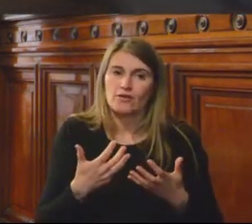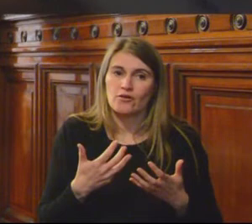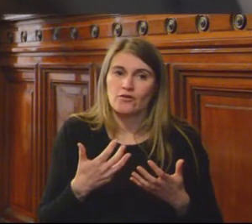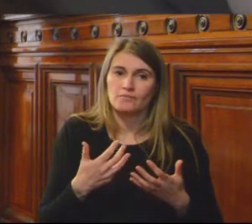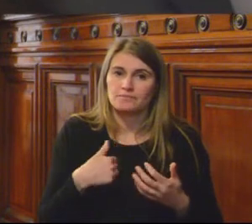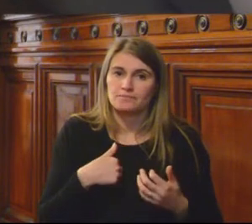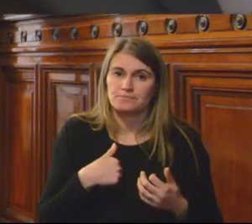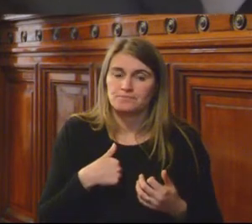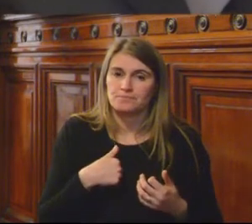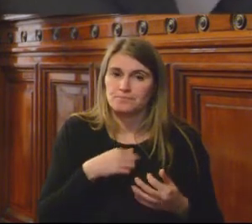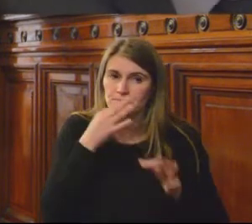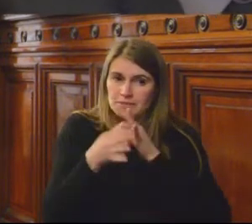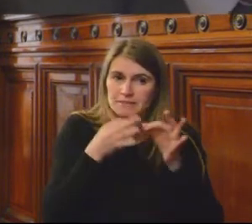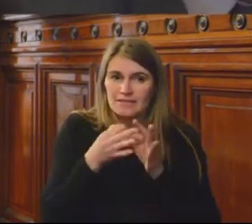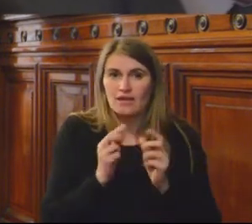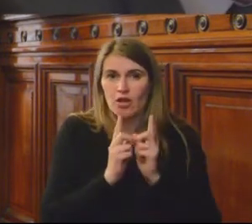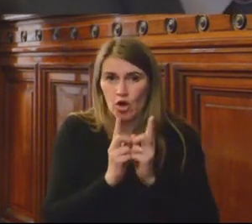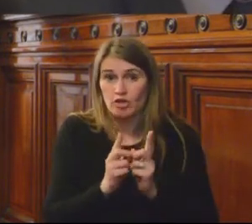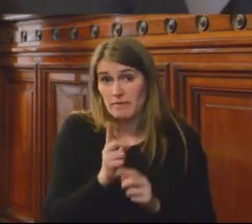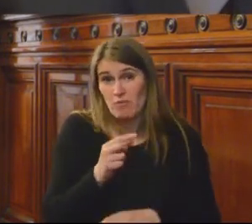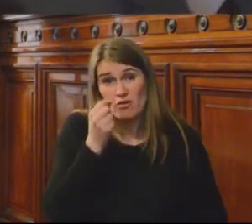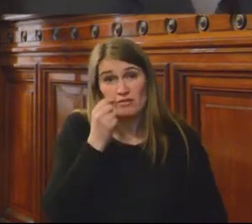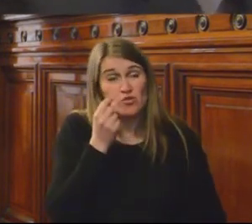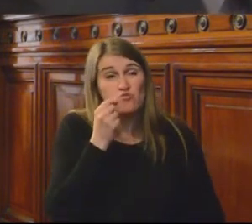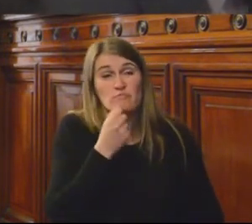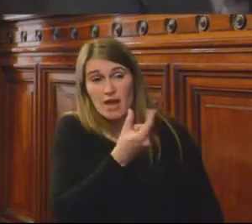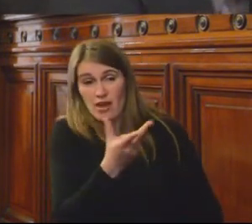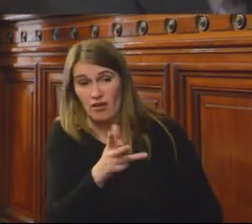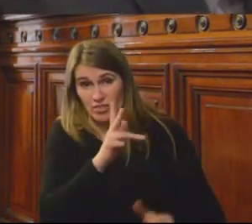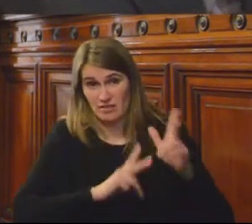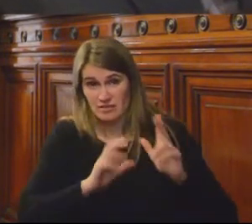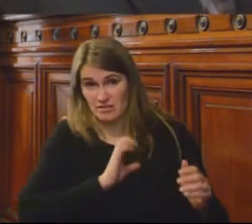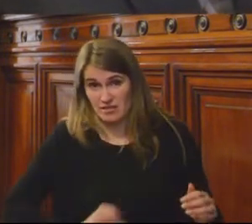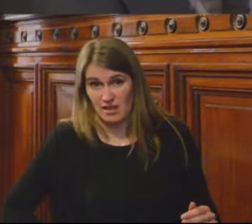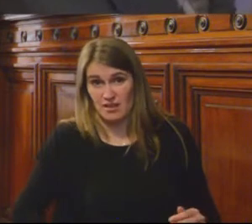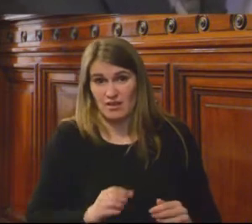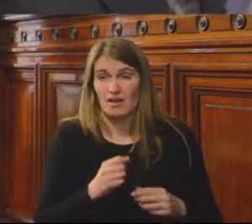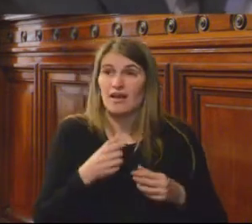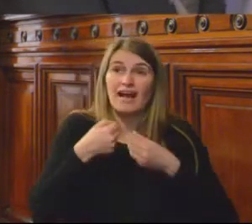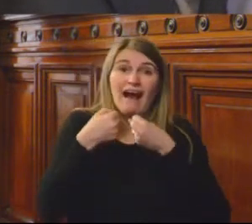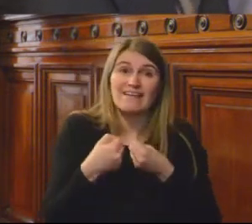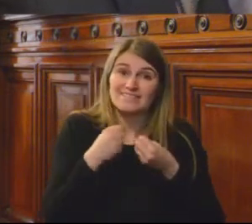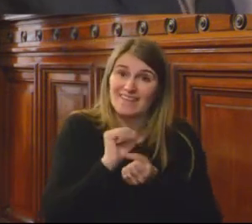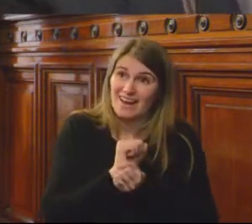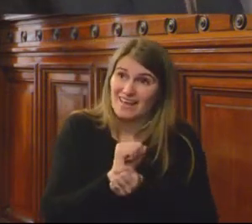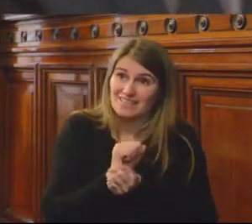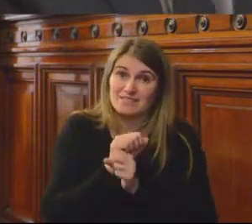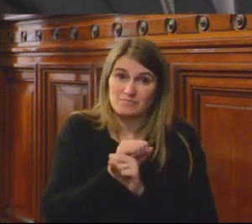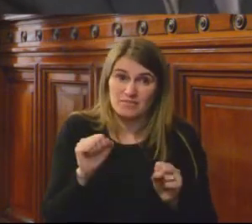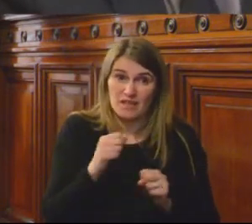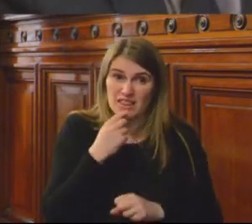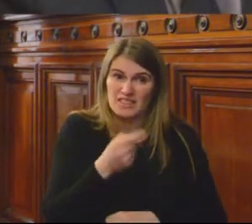brevemente refutar las cifras que da el Estado venezolano sobre la capacidad de las cárceles actuales de